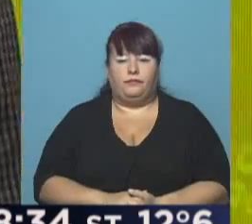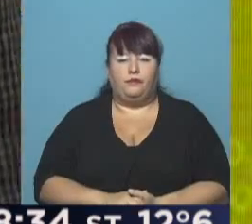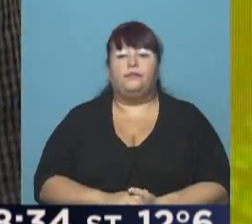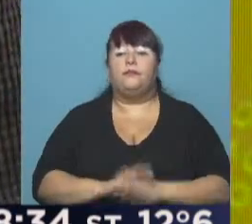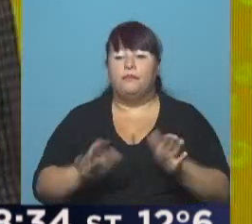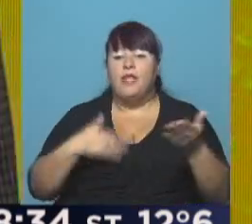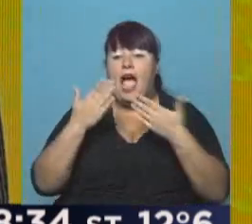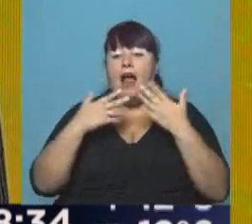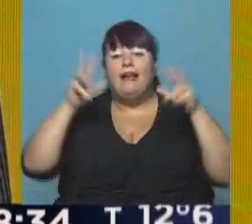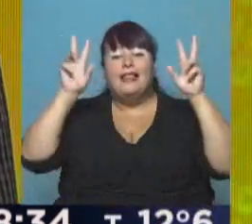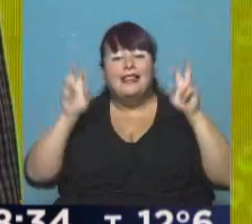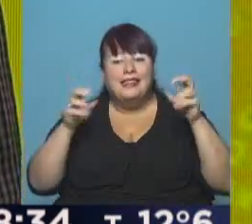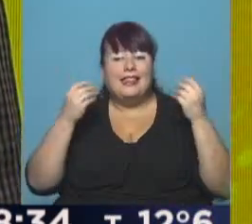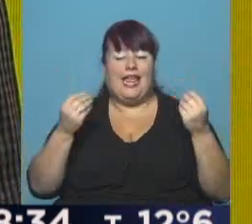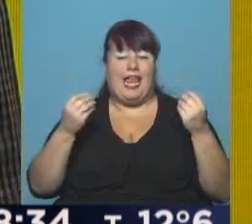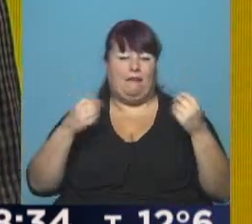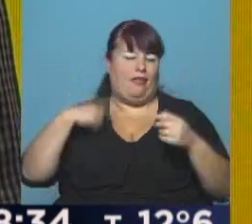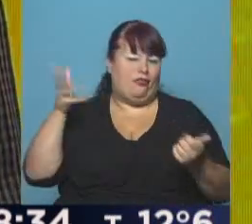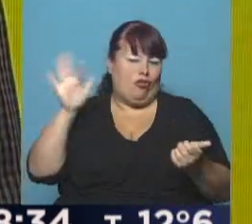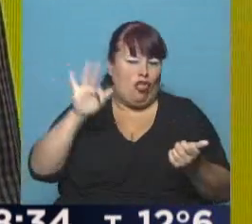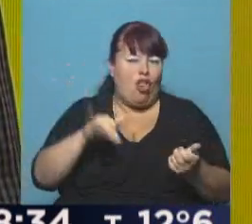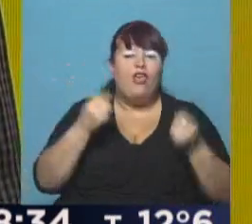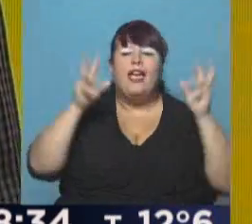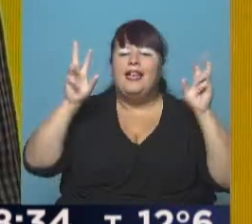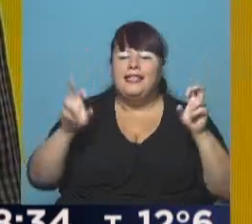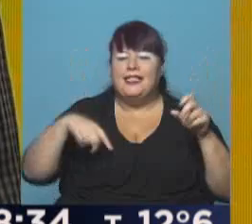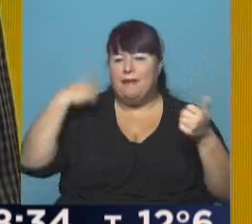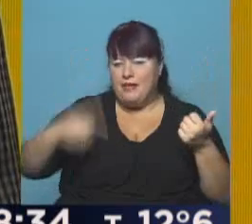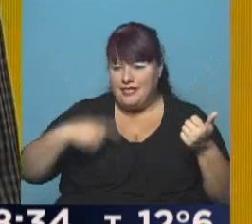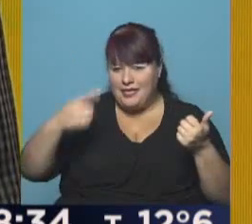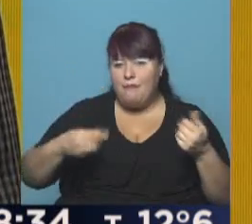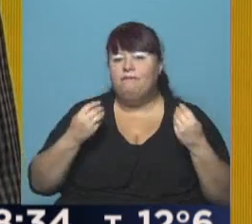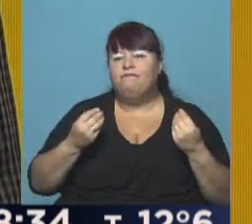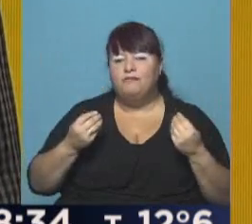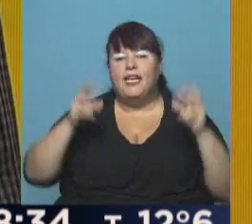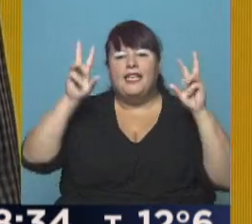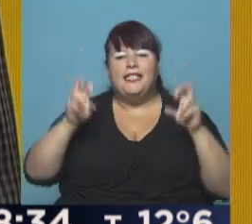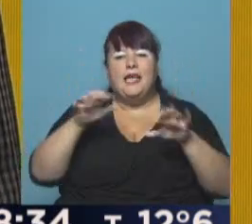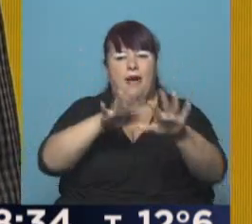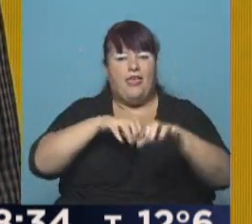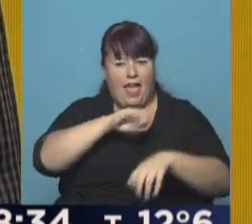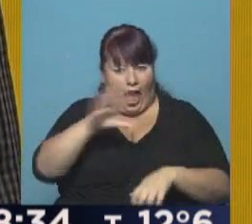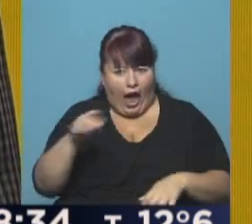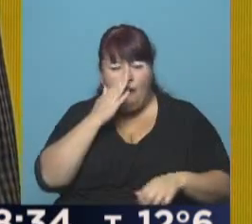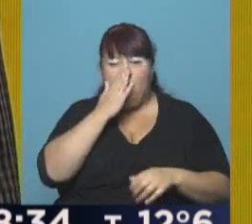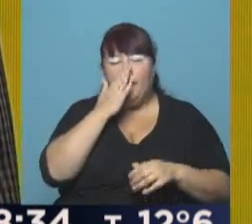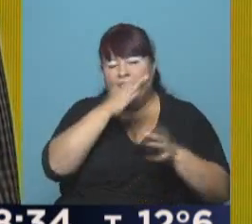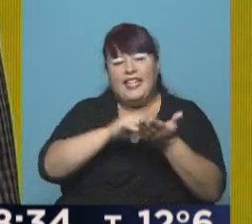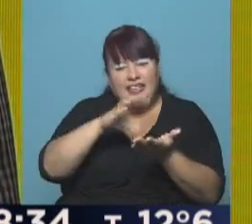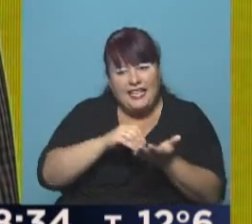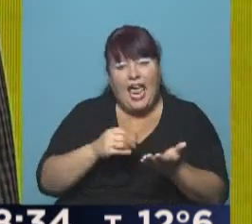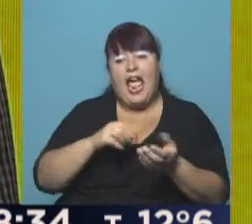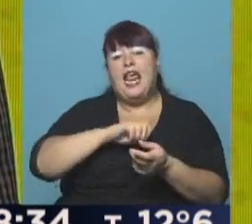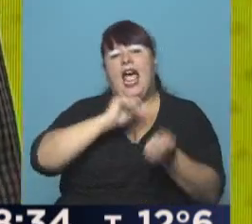bueno vamos a hablar de un tema que es cotidiano que es un tema que se habla permanentemente es el tema de la agricultura hablamos de la tierra